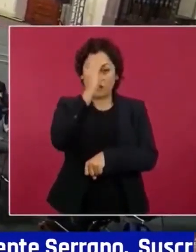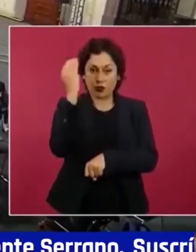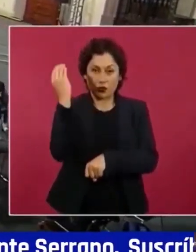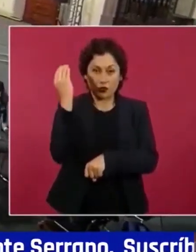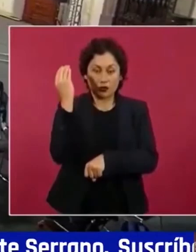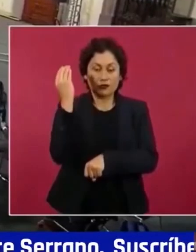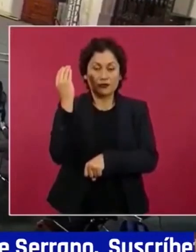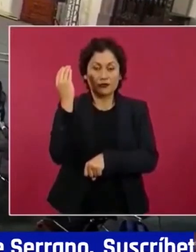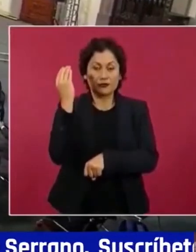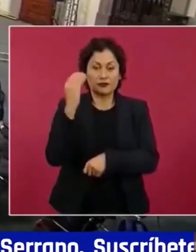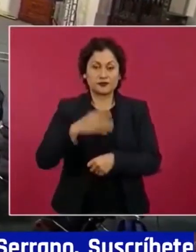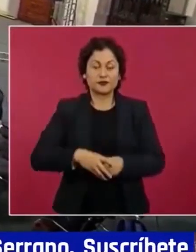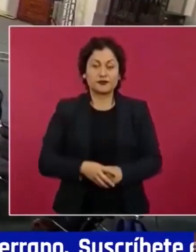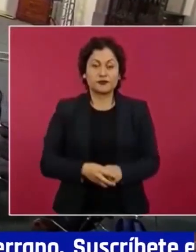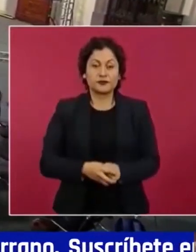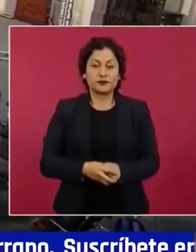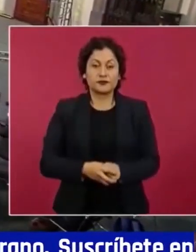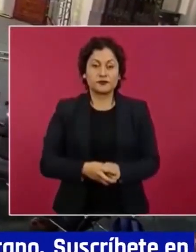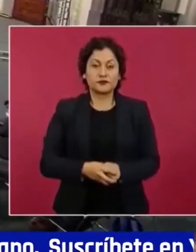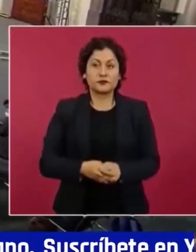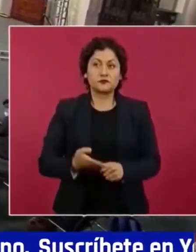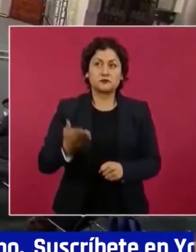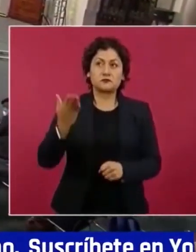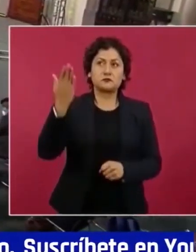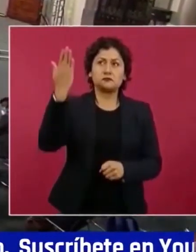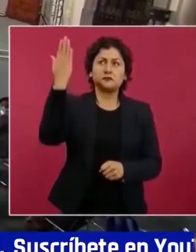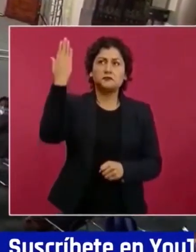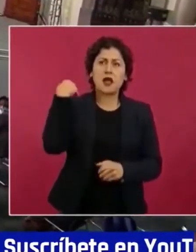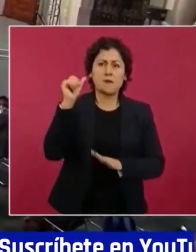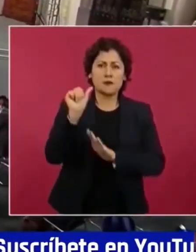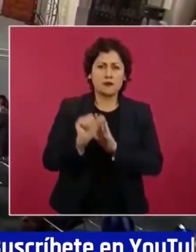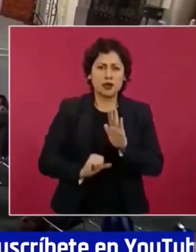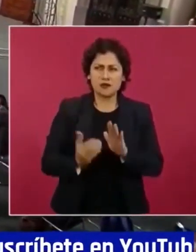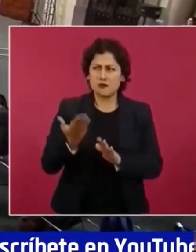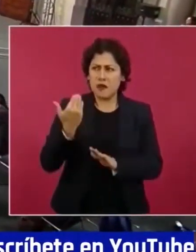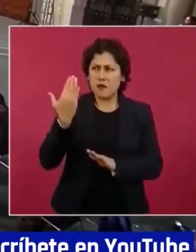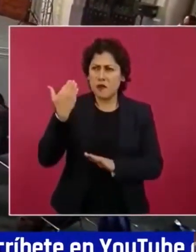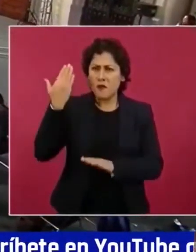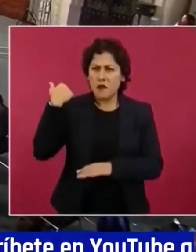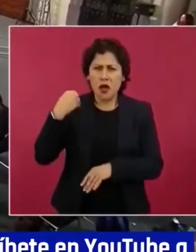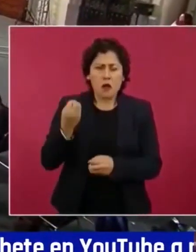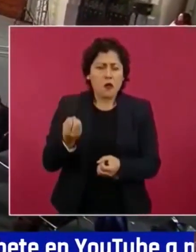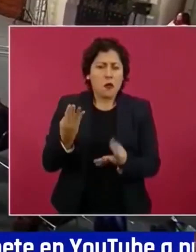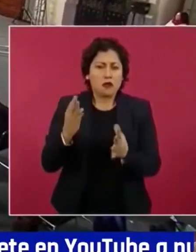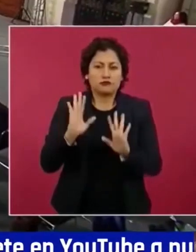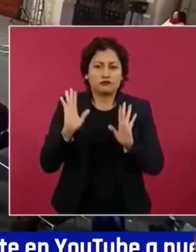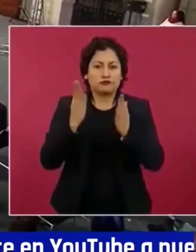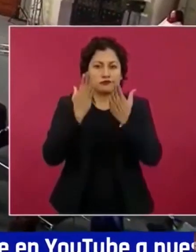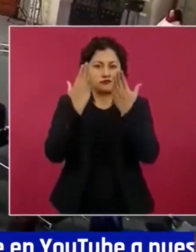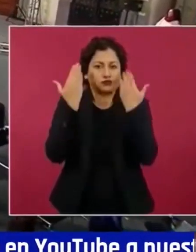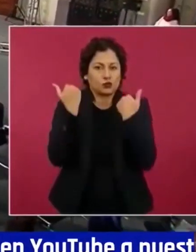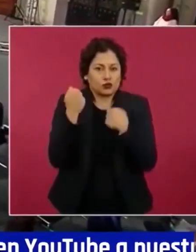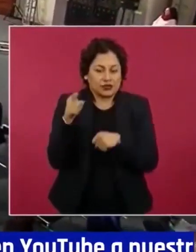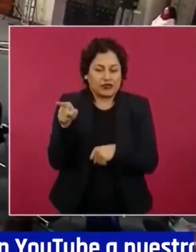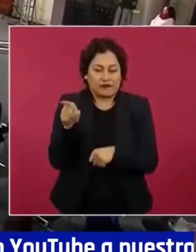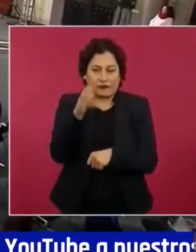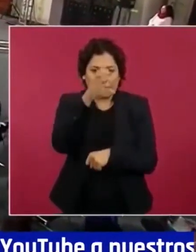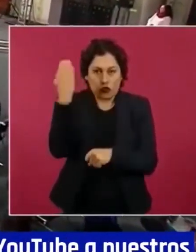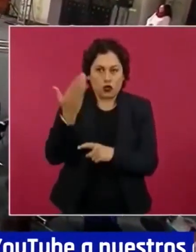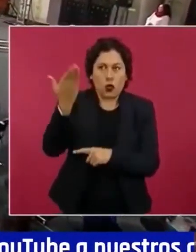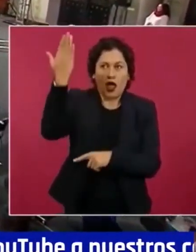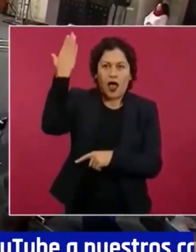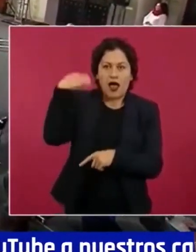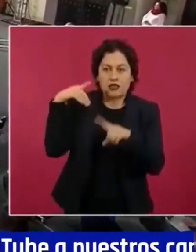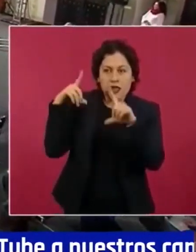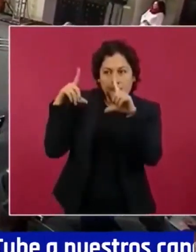hace no sé cuántos meses, pero esa misma foto la saca